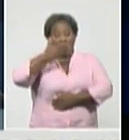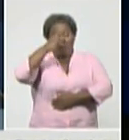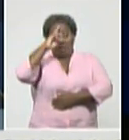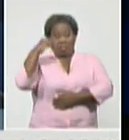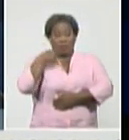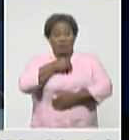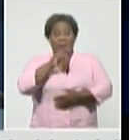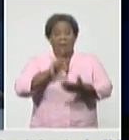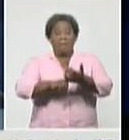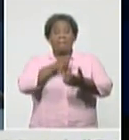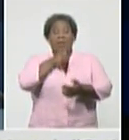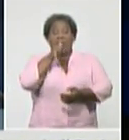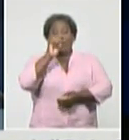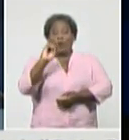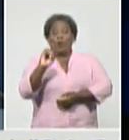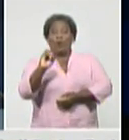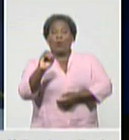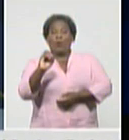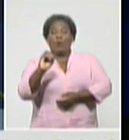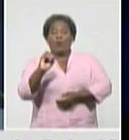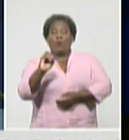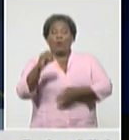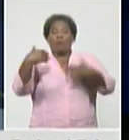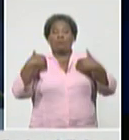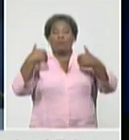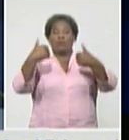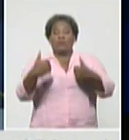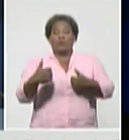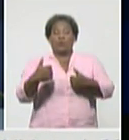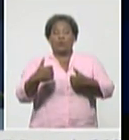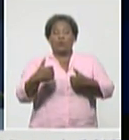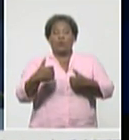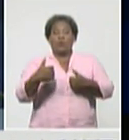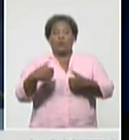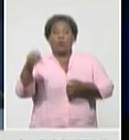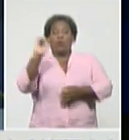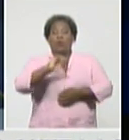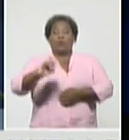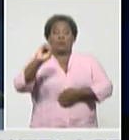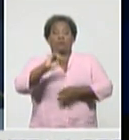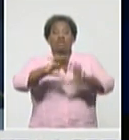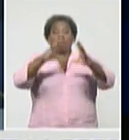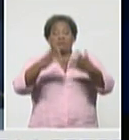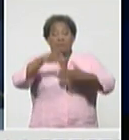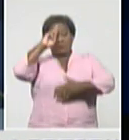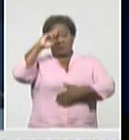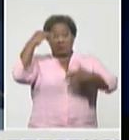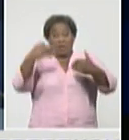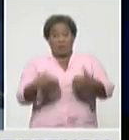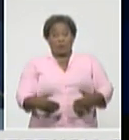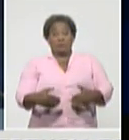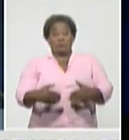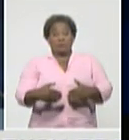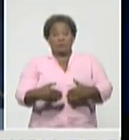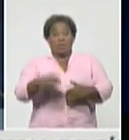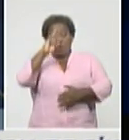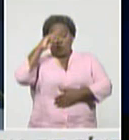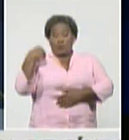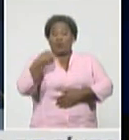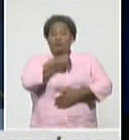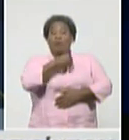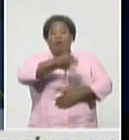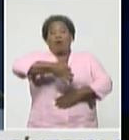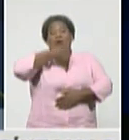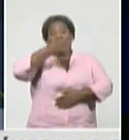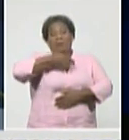director de la Organización Mundial de la Salud, en el cual planteaba que prácticamente